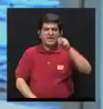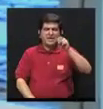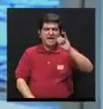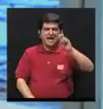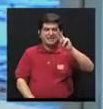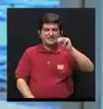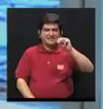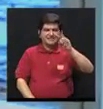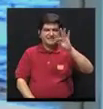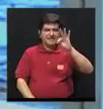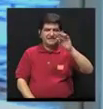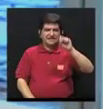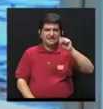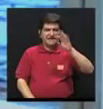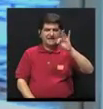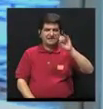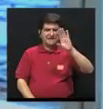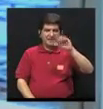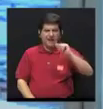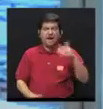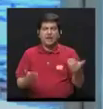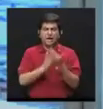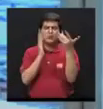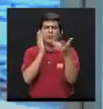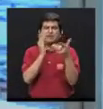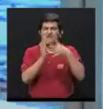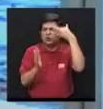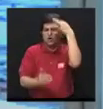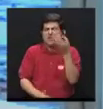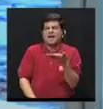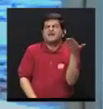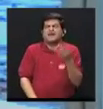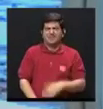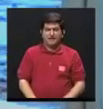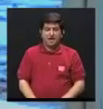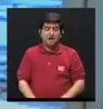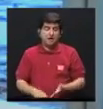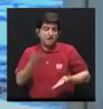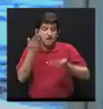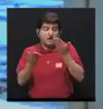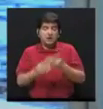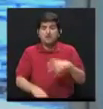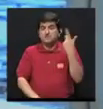qué le está apostando esta nueva tecnología y cuáles podrían ser sus riesgos.